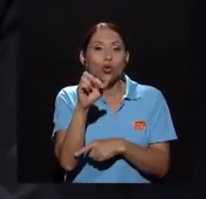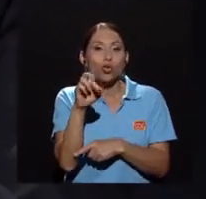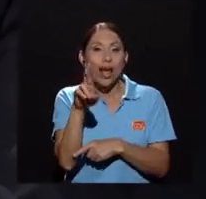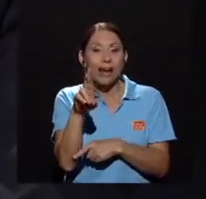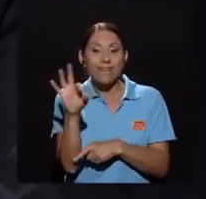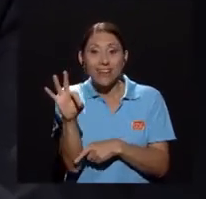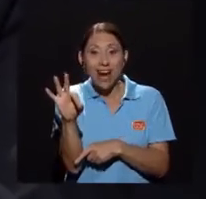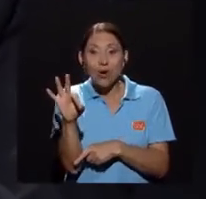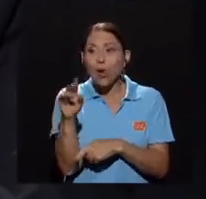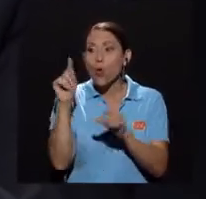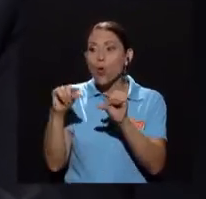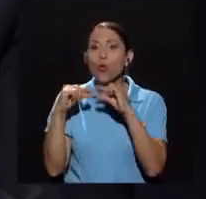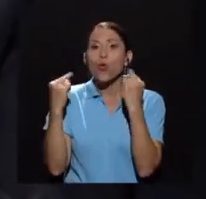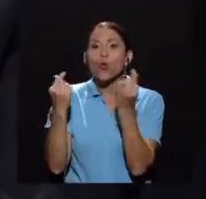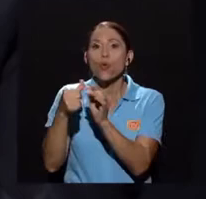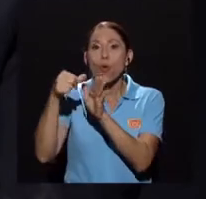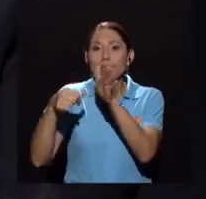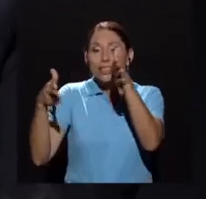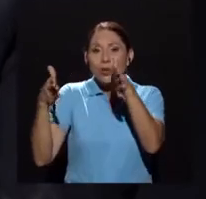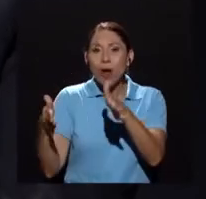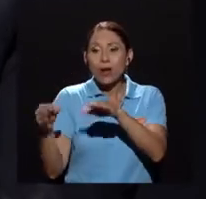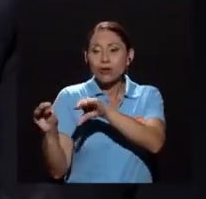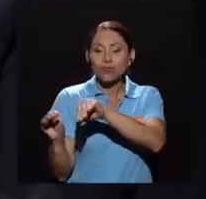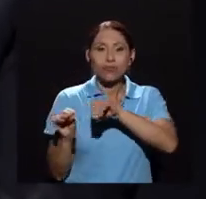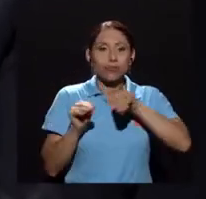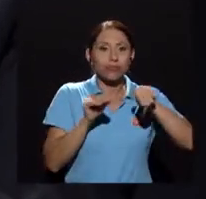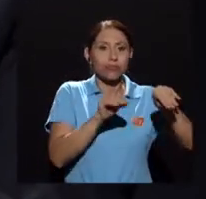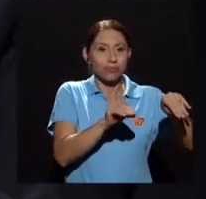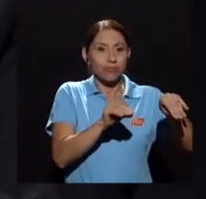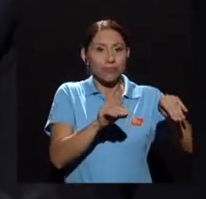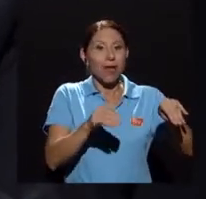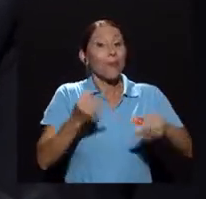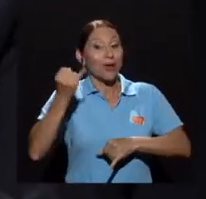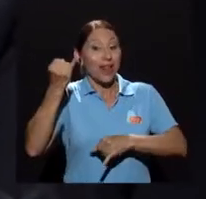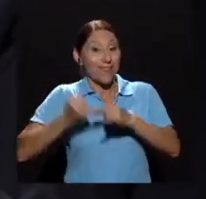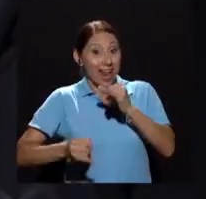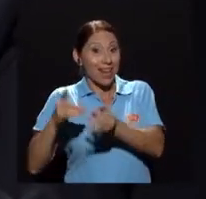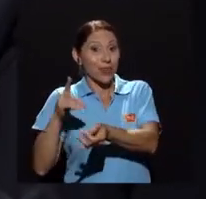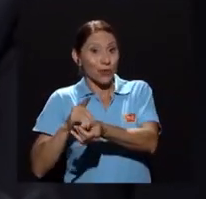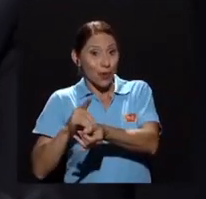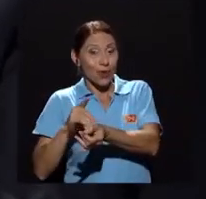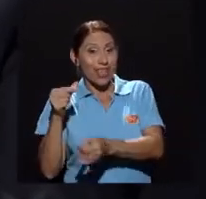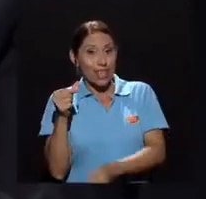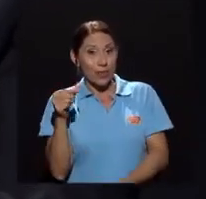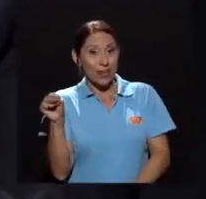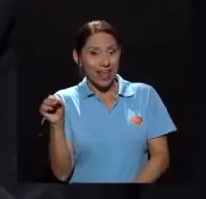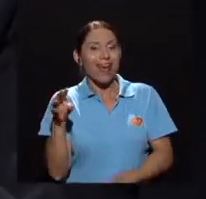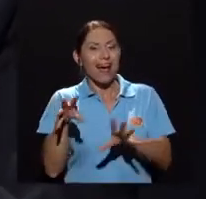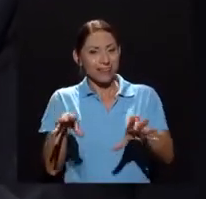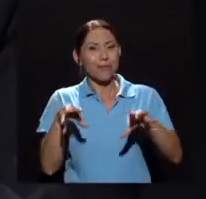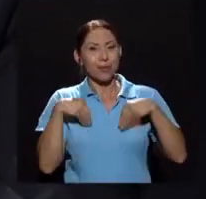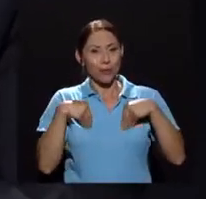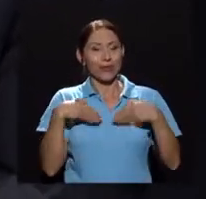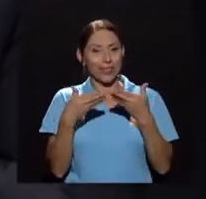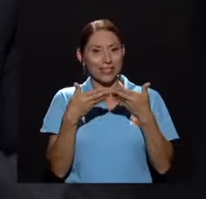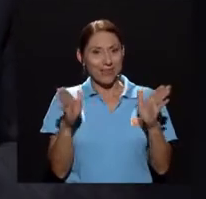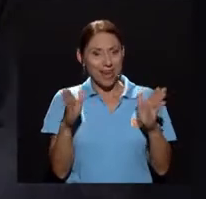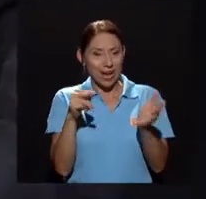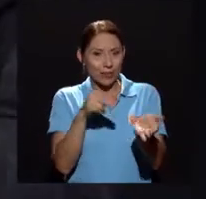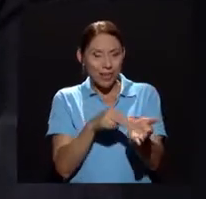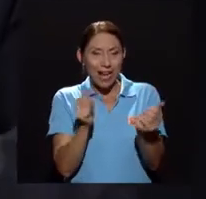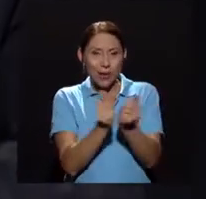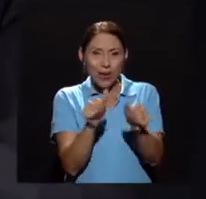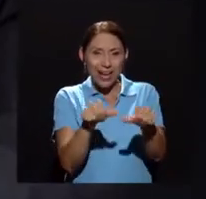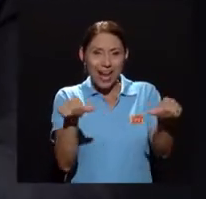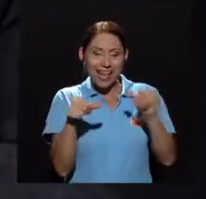porque finalmente el doctor miranda aceptó que se abriera el hospital con el área de cirugía y estos